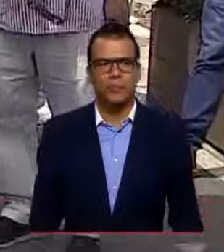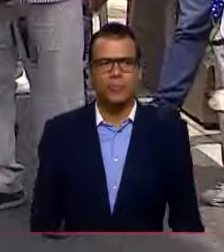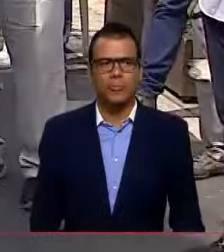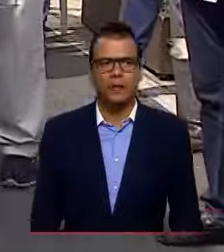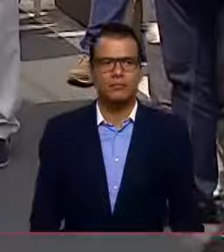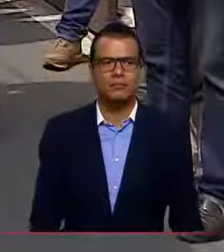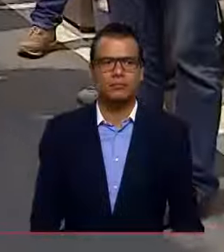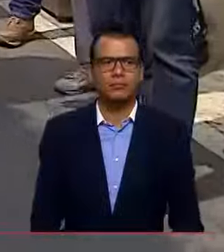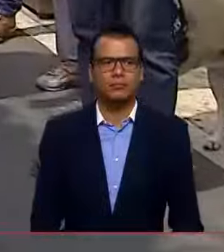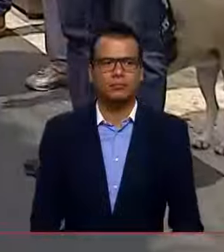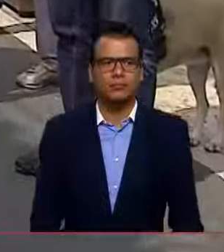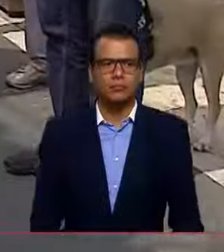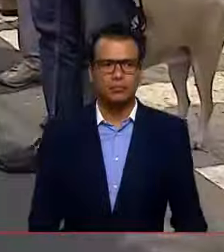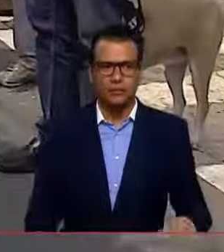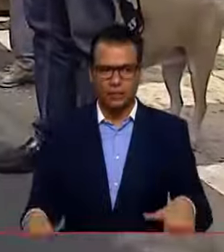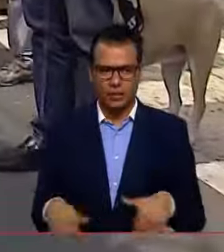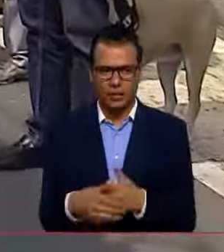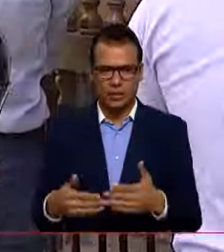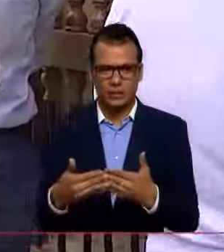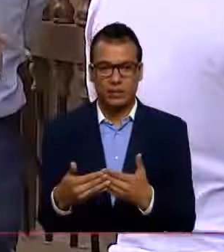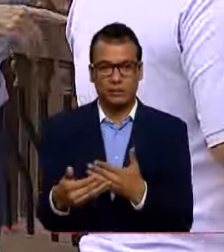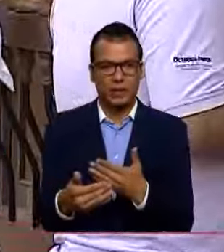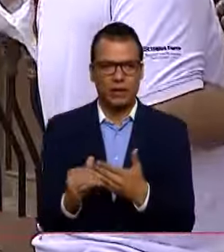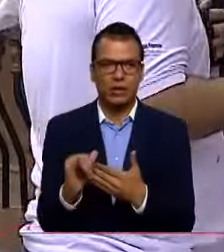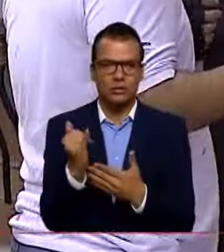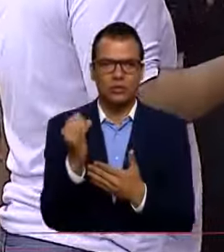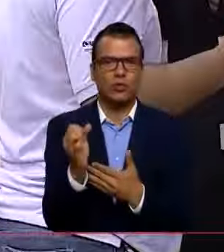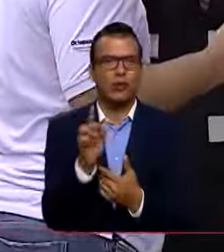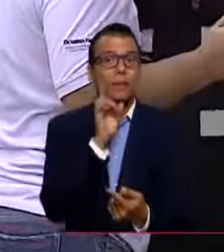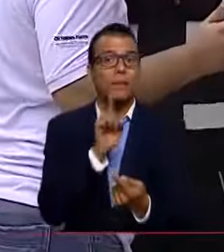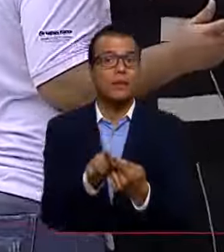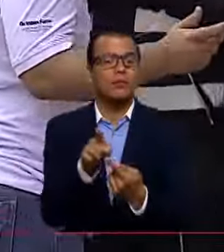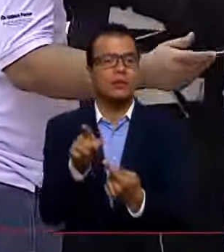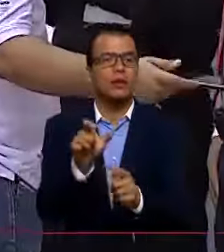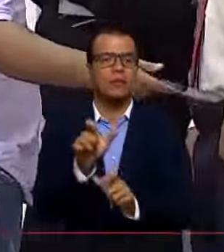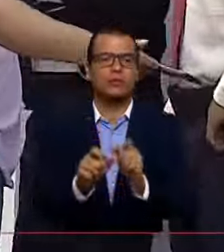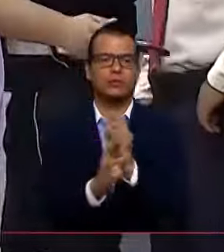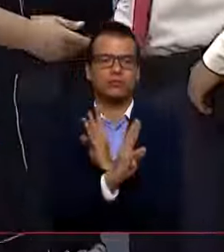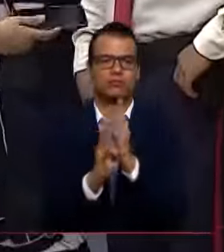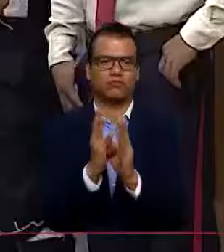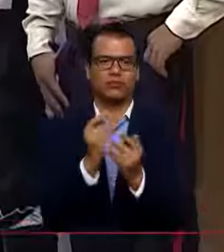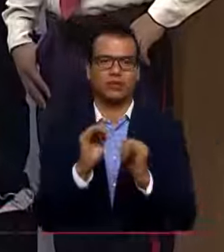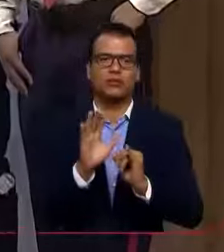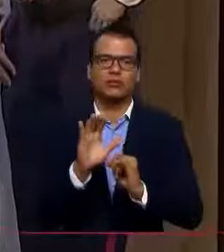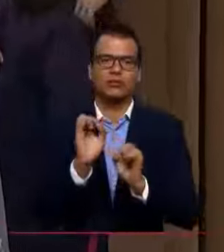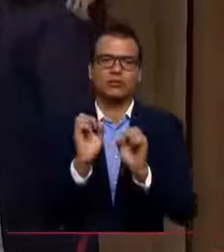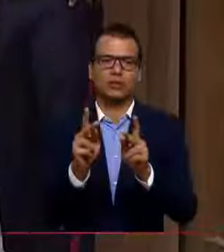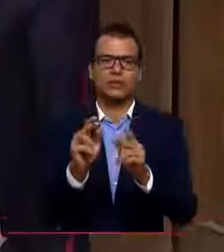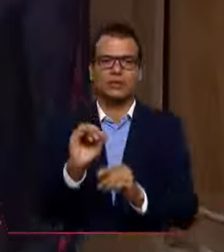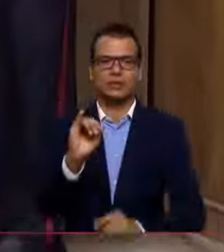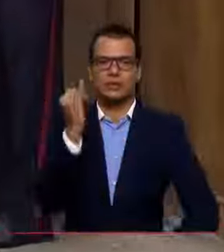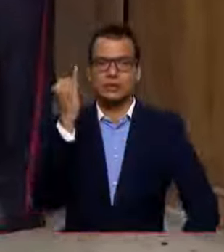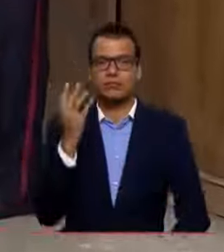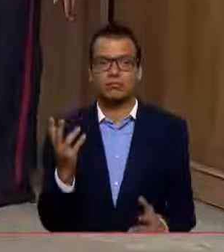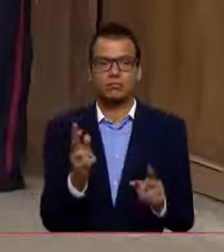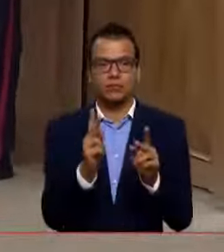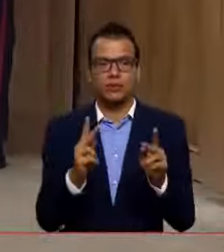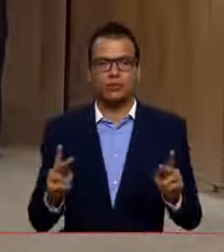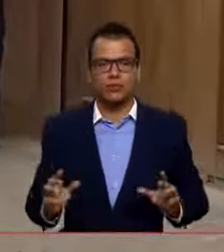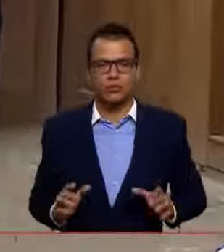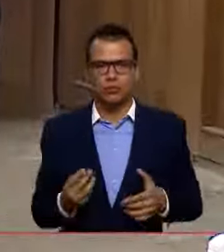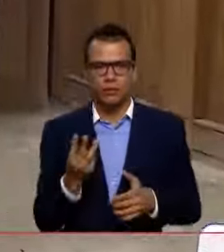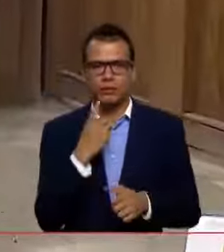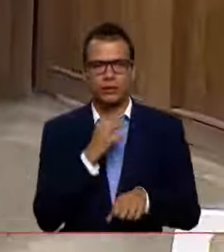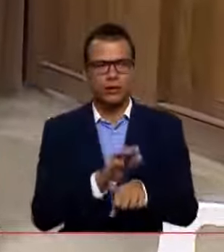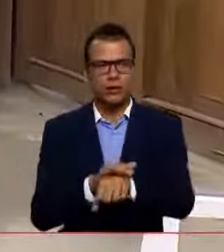Ampliación de andenes sí, pero para el peatón. Es uno de los mensajes con los que residentes de este barrio de la Comuna 3 de Cali le exigen al